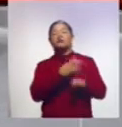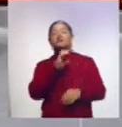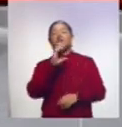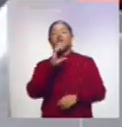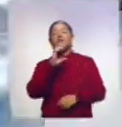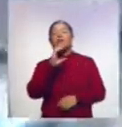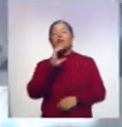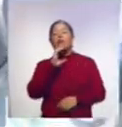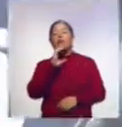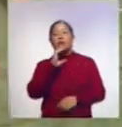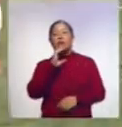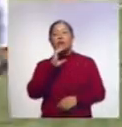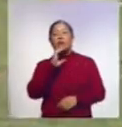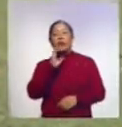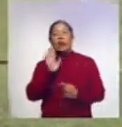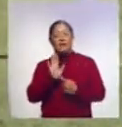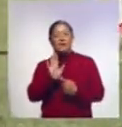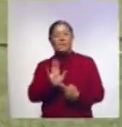previo.